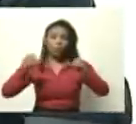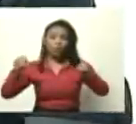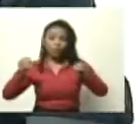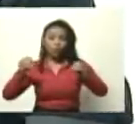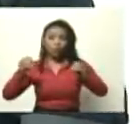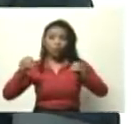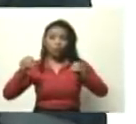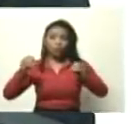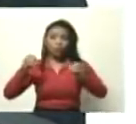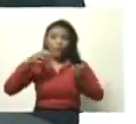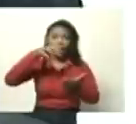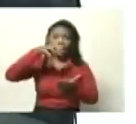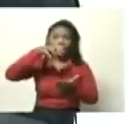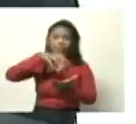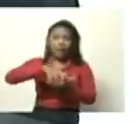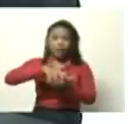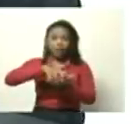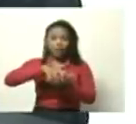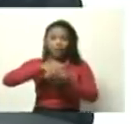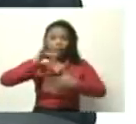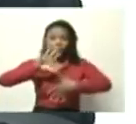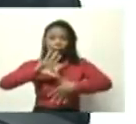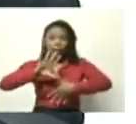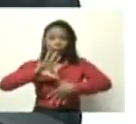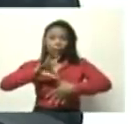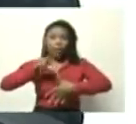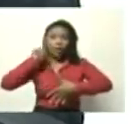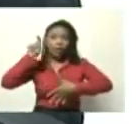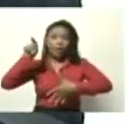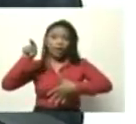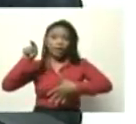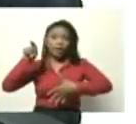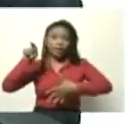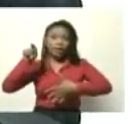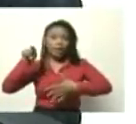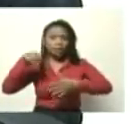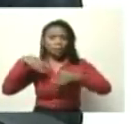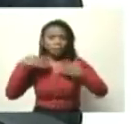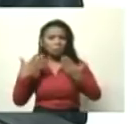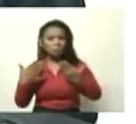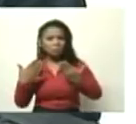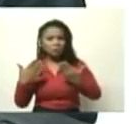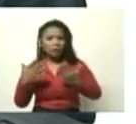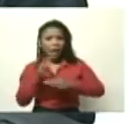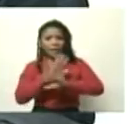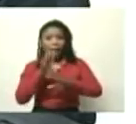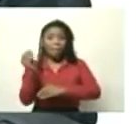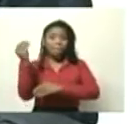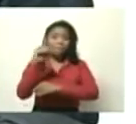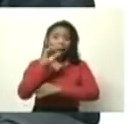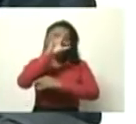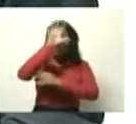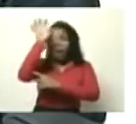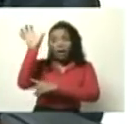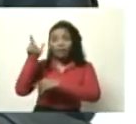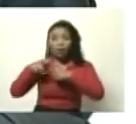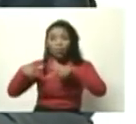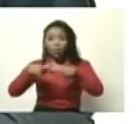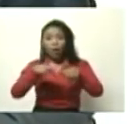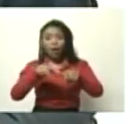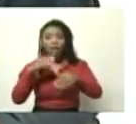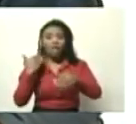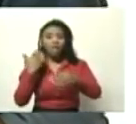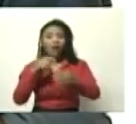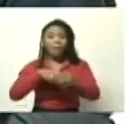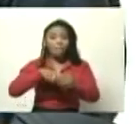Estados Americanos. ¿Es este el presagio de que ya más países de la región van a